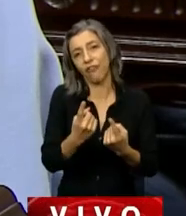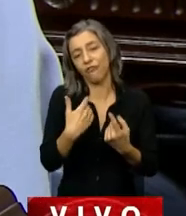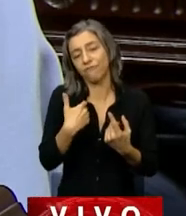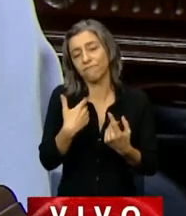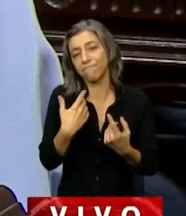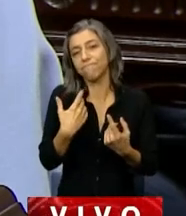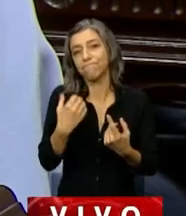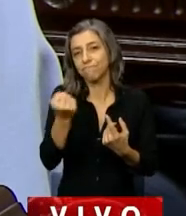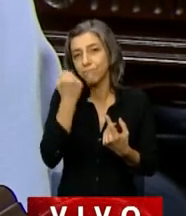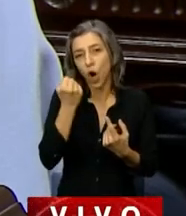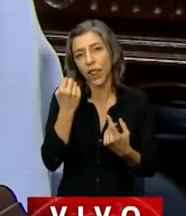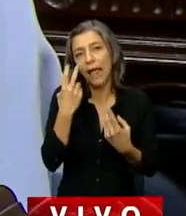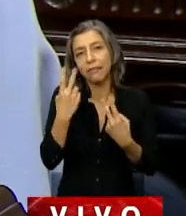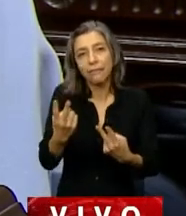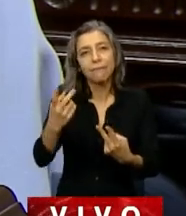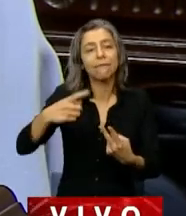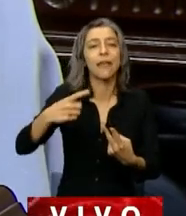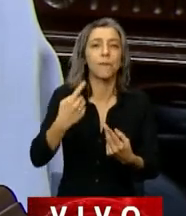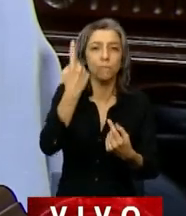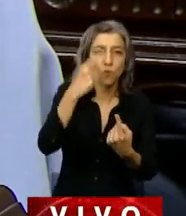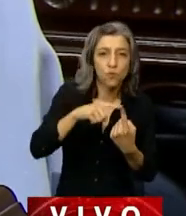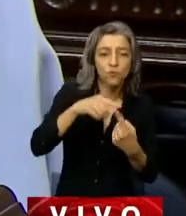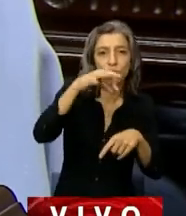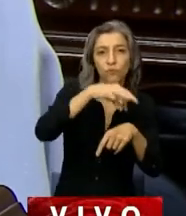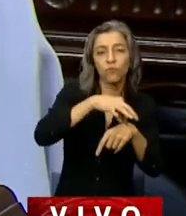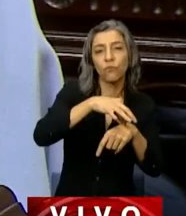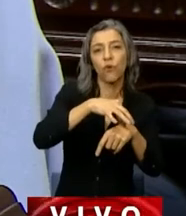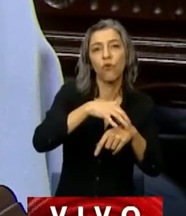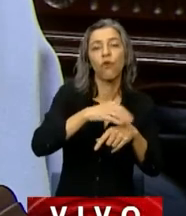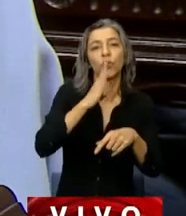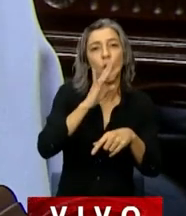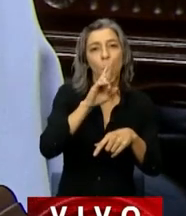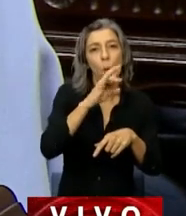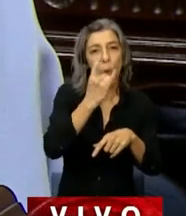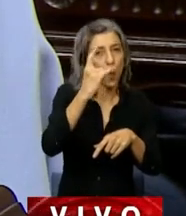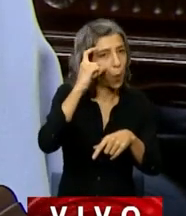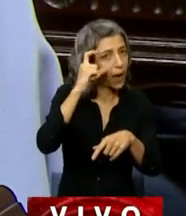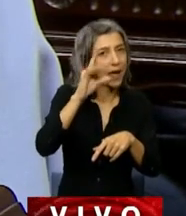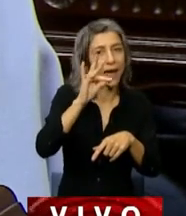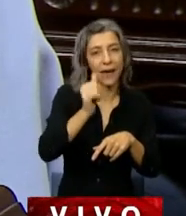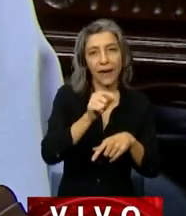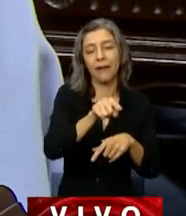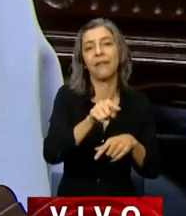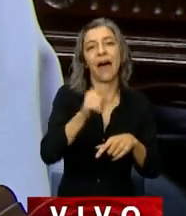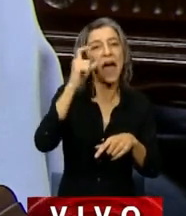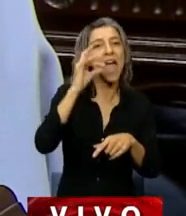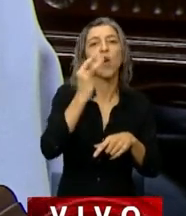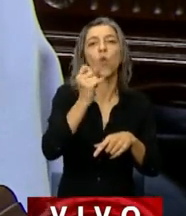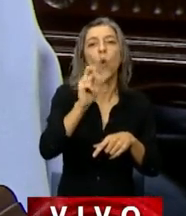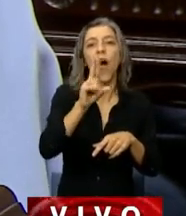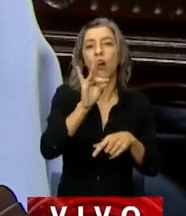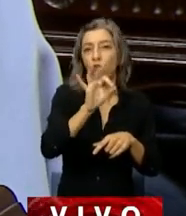especiales. Uno al doctor Eduardo Bruera, un referente mundial de cuidados